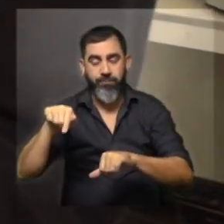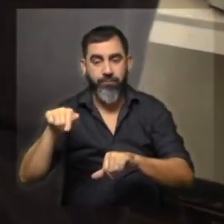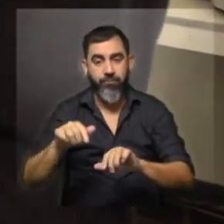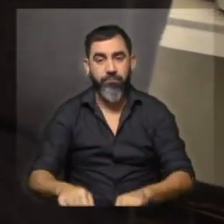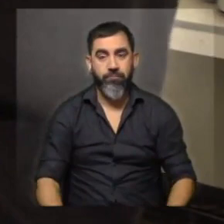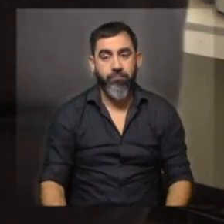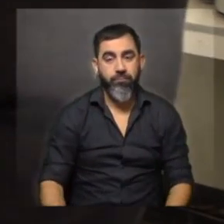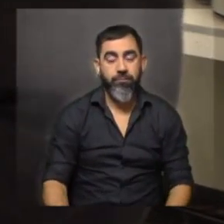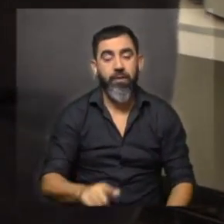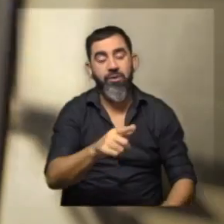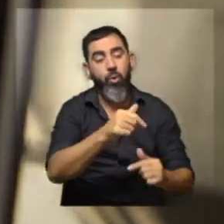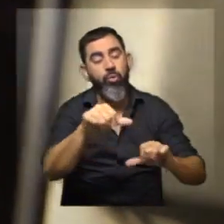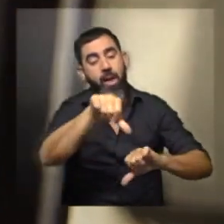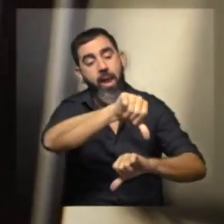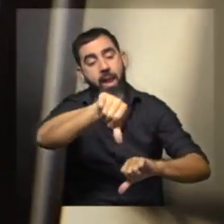llegan soluciones